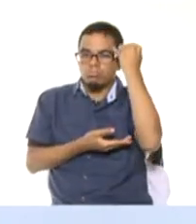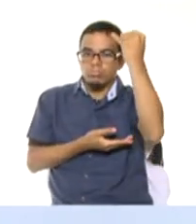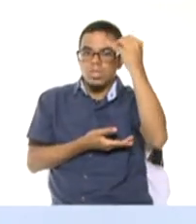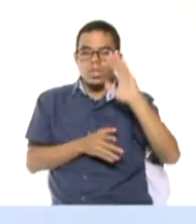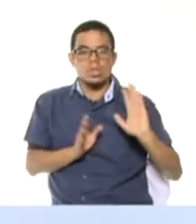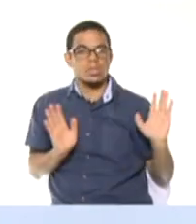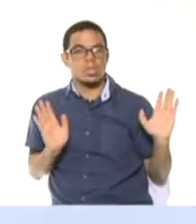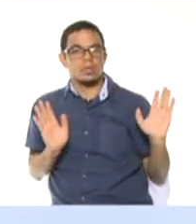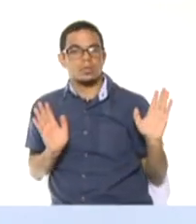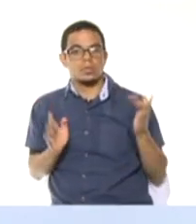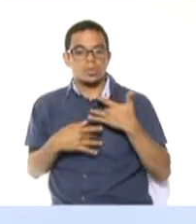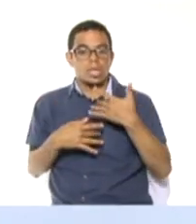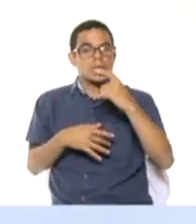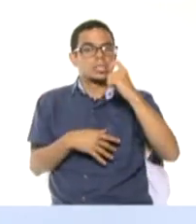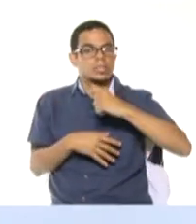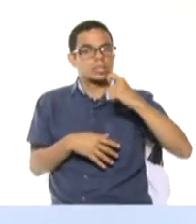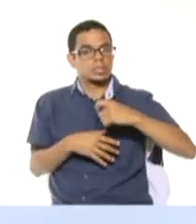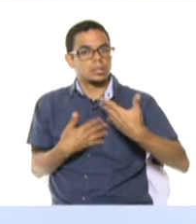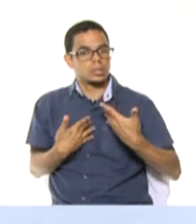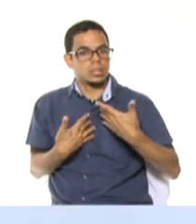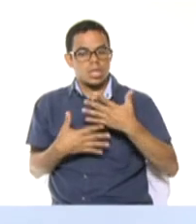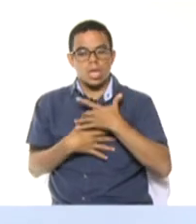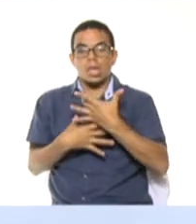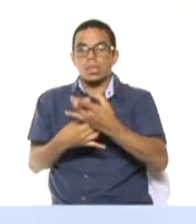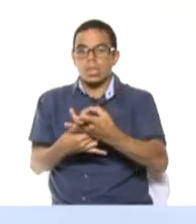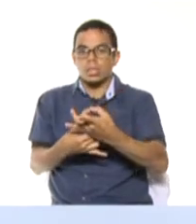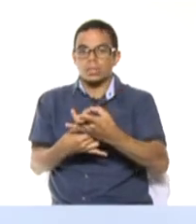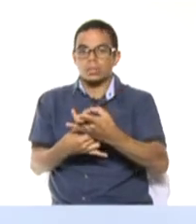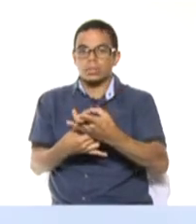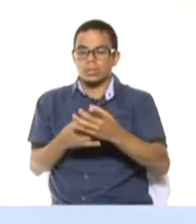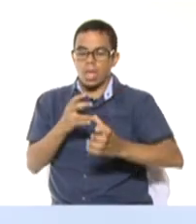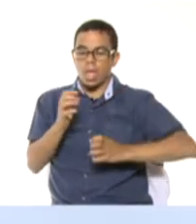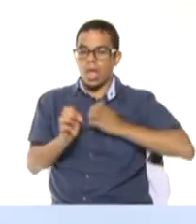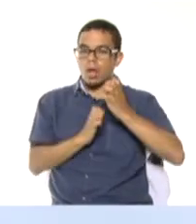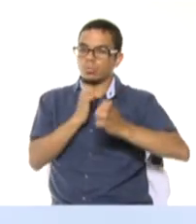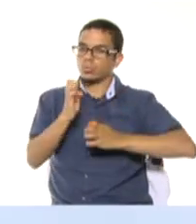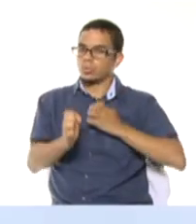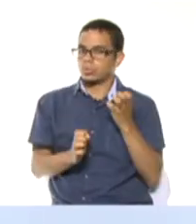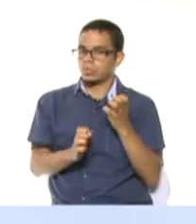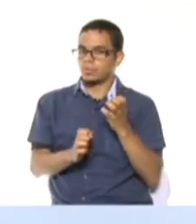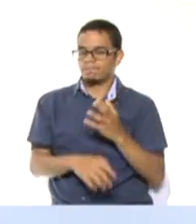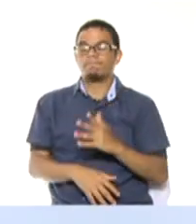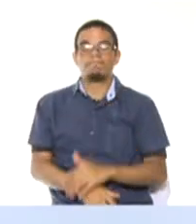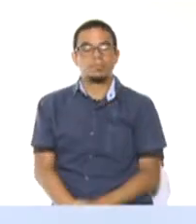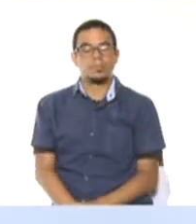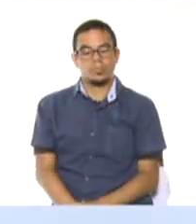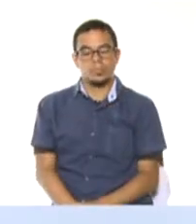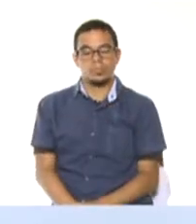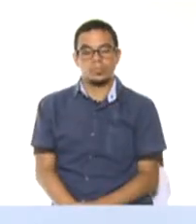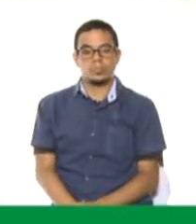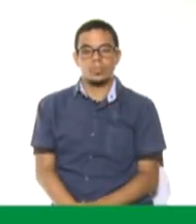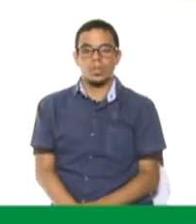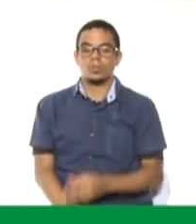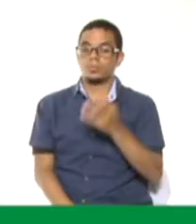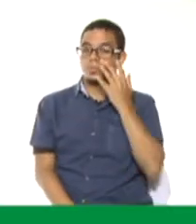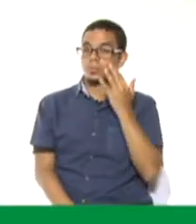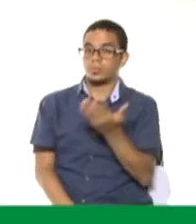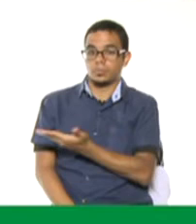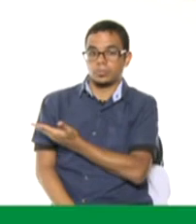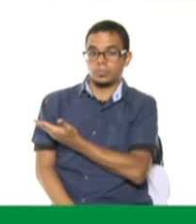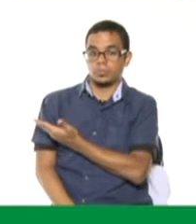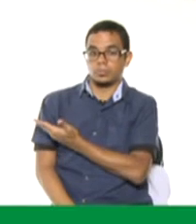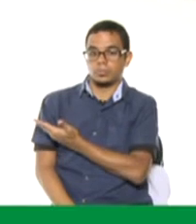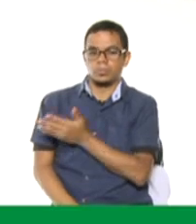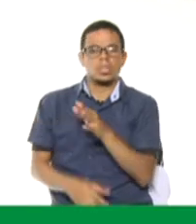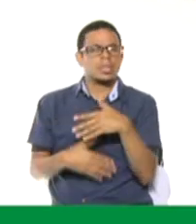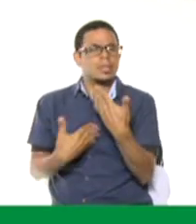e incluso nuestras necesidades, nuestros intereses y nuestras emociones. Como lo refiere nuestra primera lámina, cuando hablamos